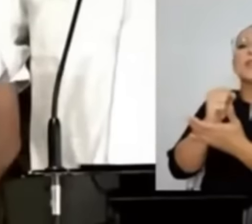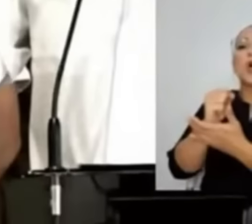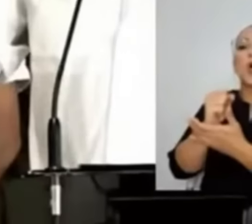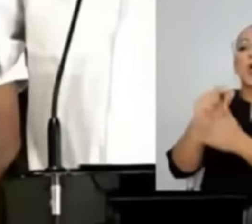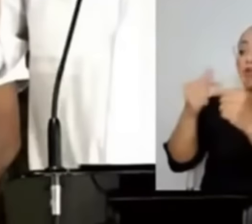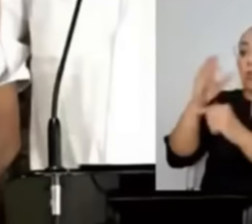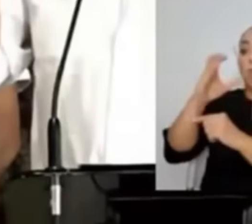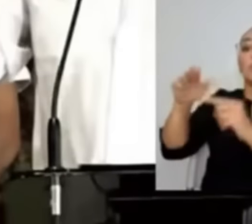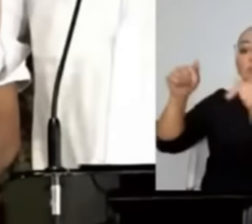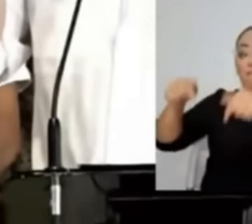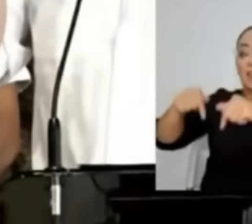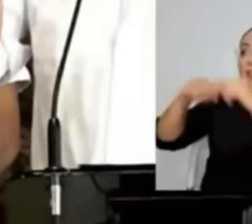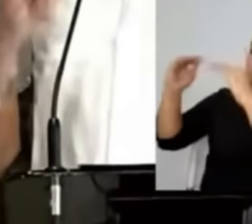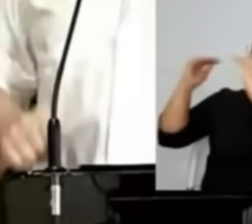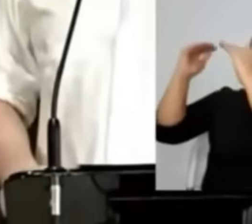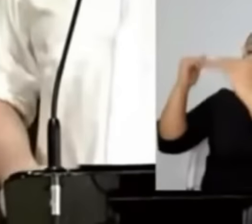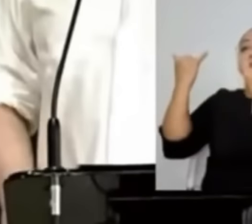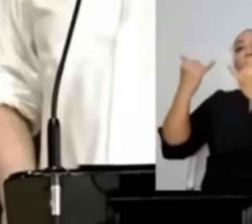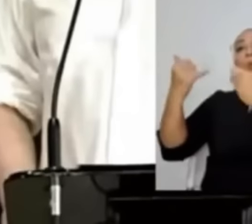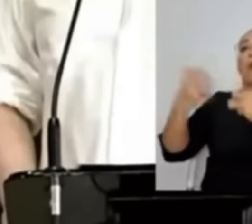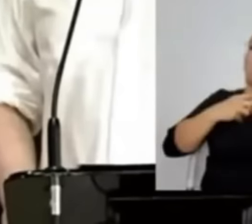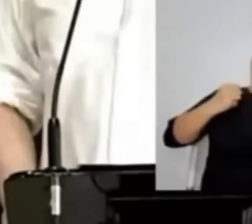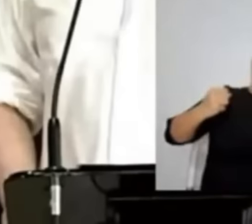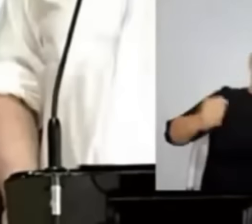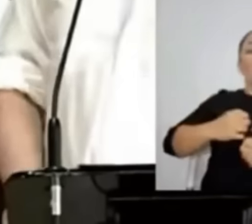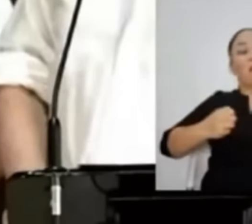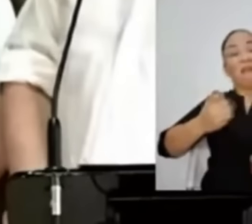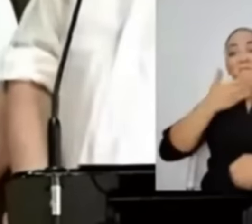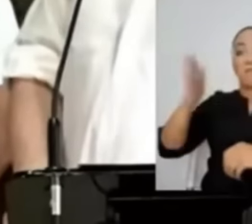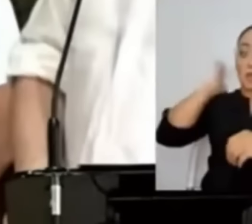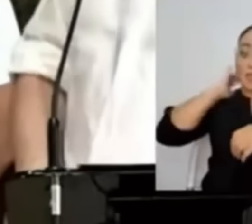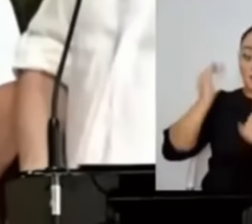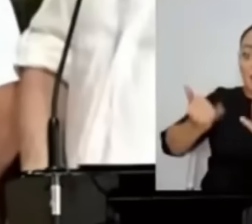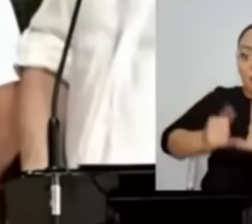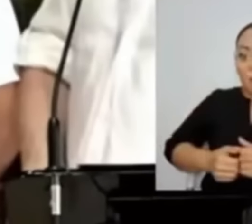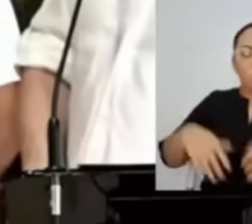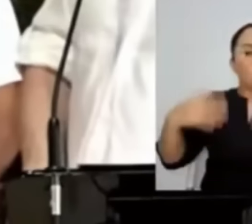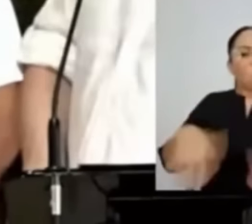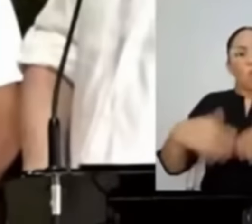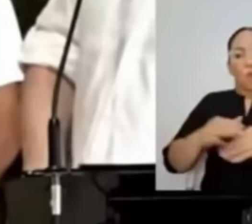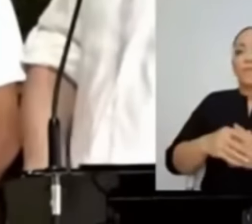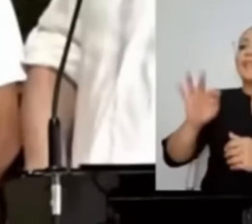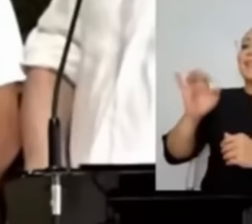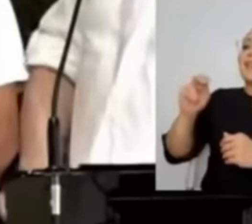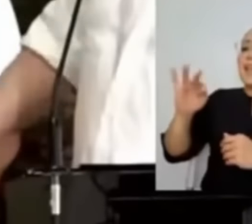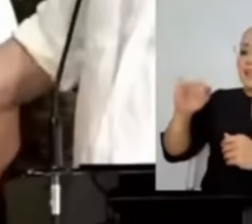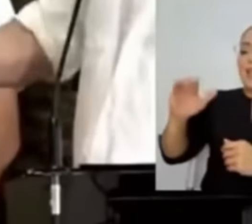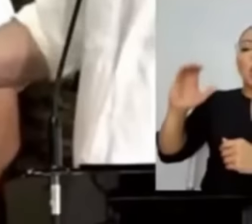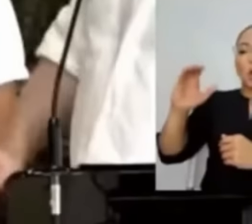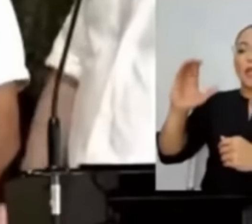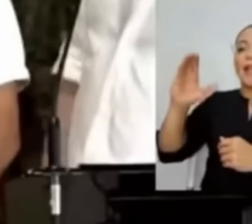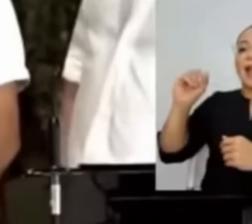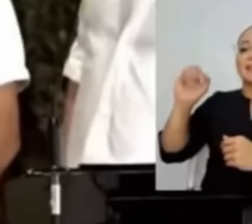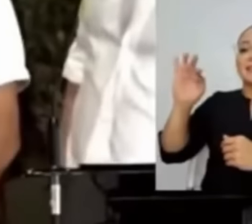hoy se desgarran la ropa con hipocresía. Teniente coronel Castañeda, en